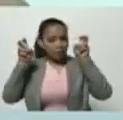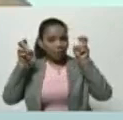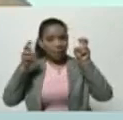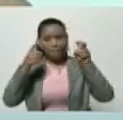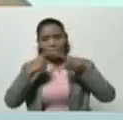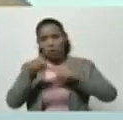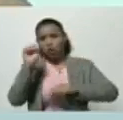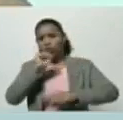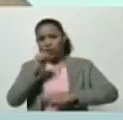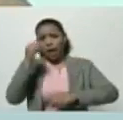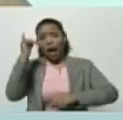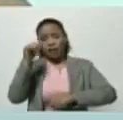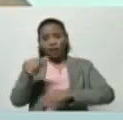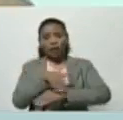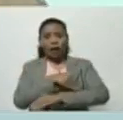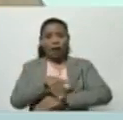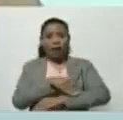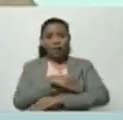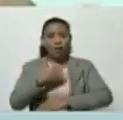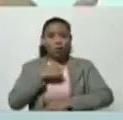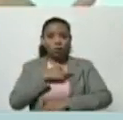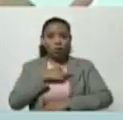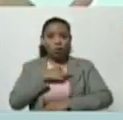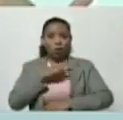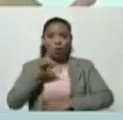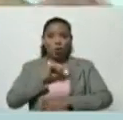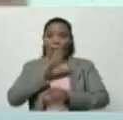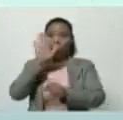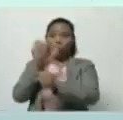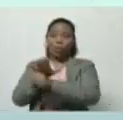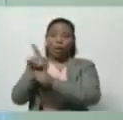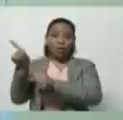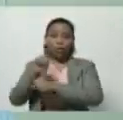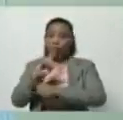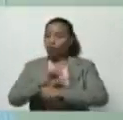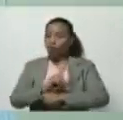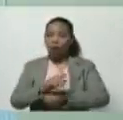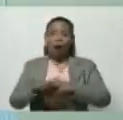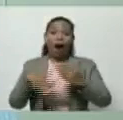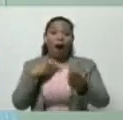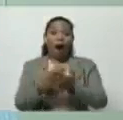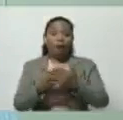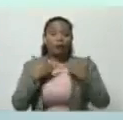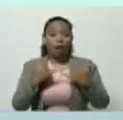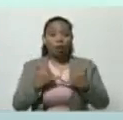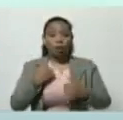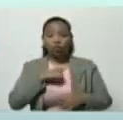efectivamente sí va a haber calles y nosotros no vamos a tapar eso. Fíjate que hasta ahora,